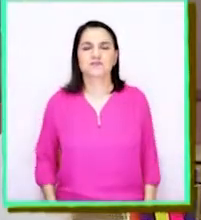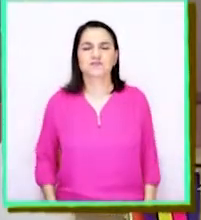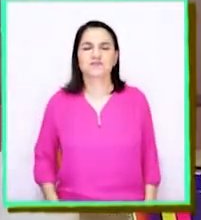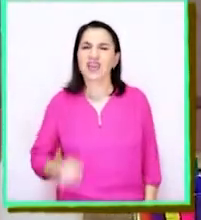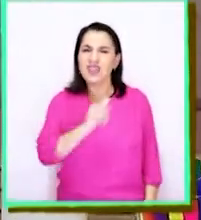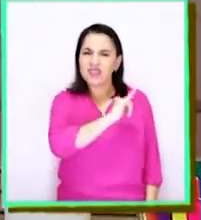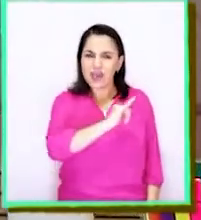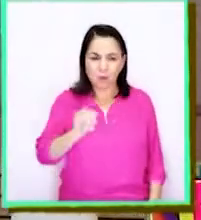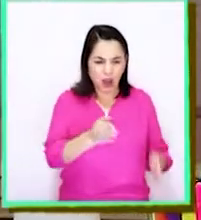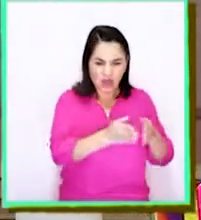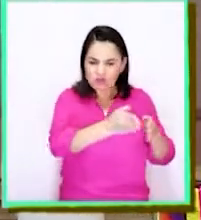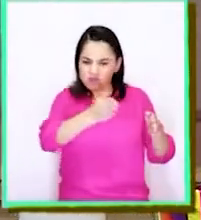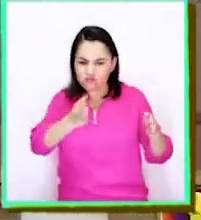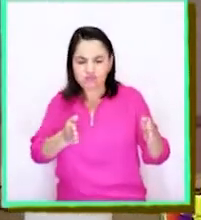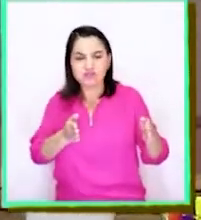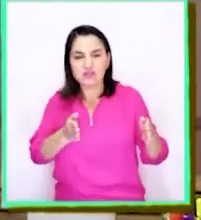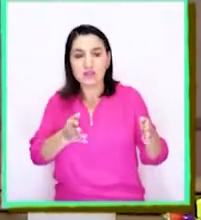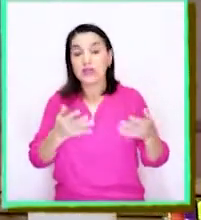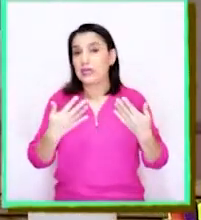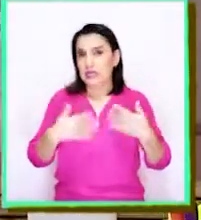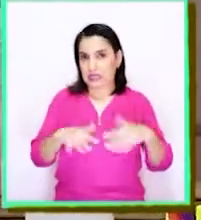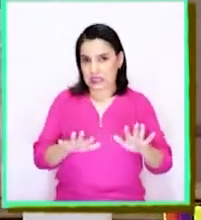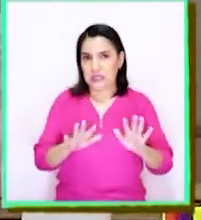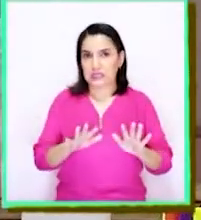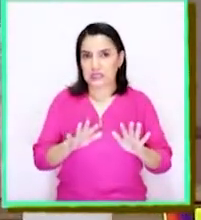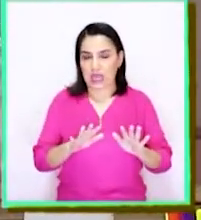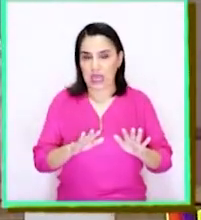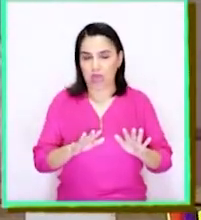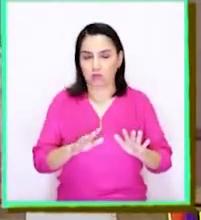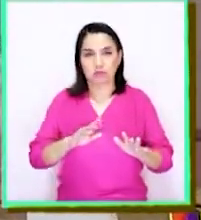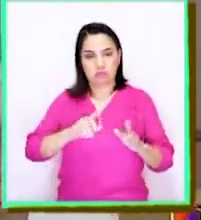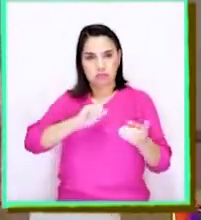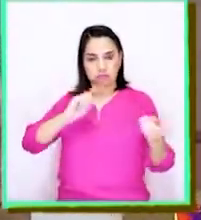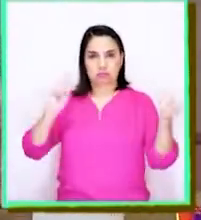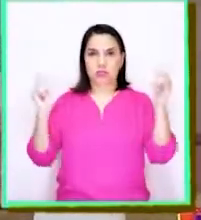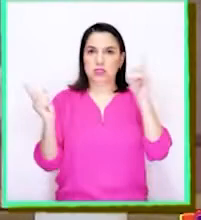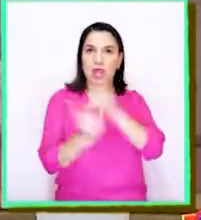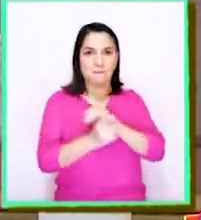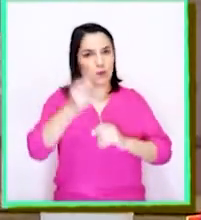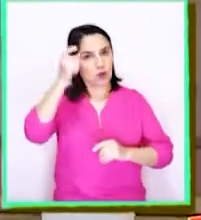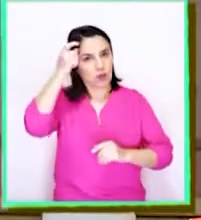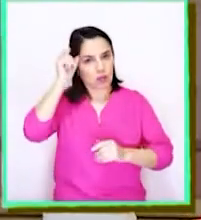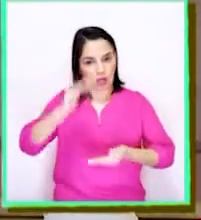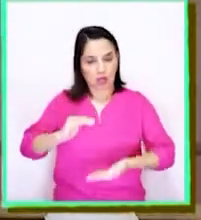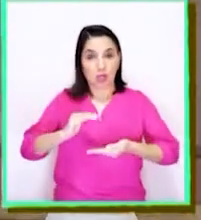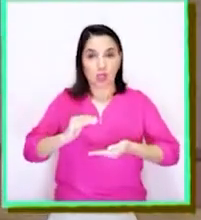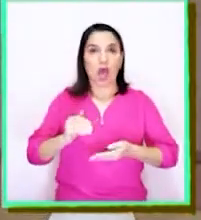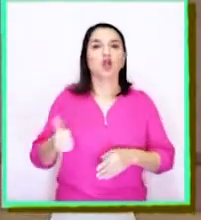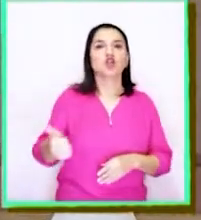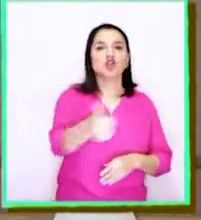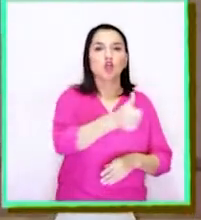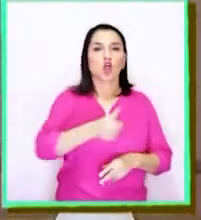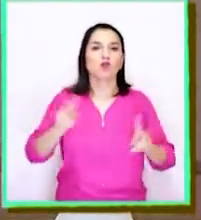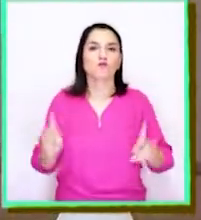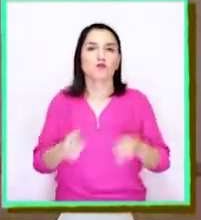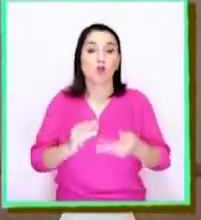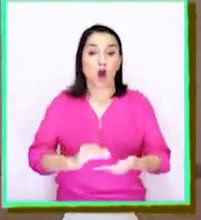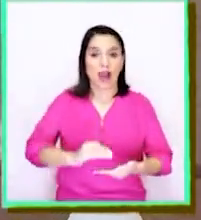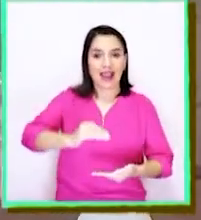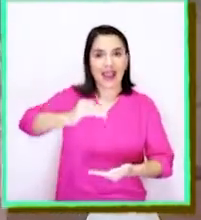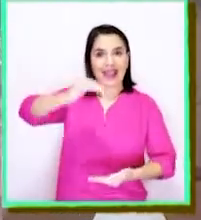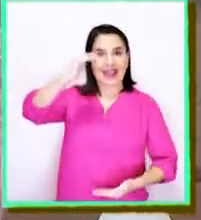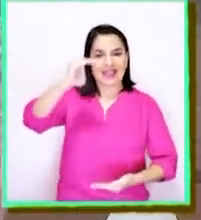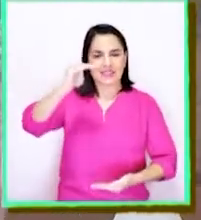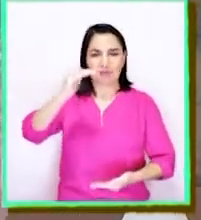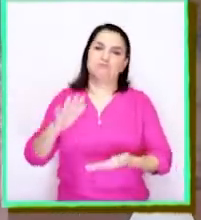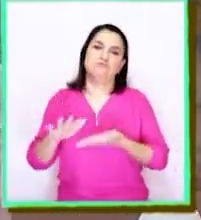vendría después? ¡Ojo! Ya la vimos con el cambio que se produjo en mi ternerita. Todos los seres vivos crecen.